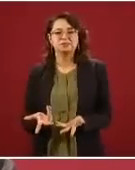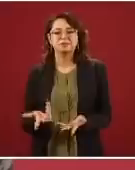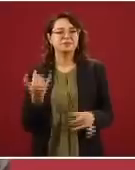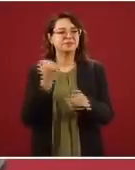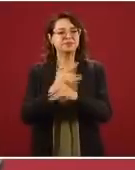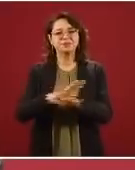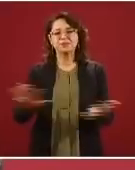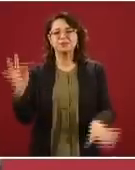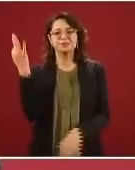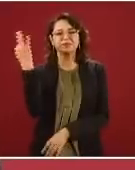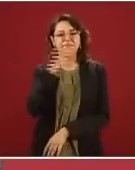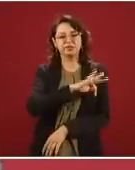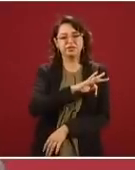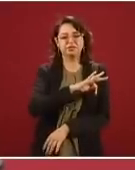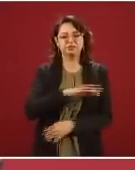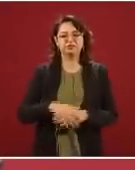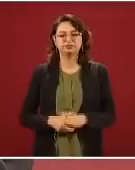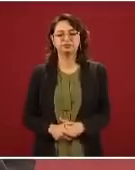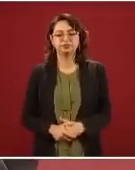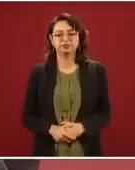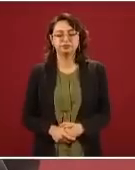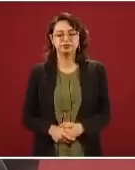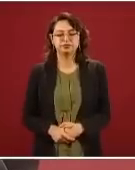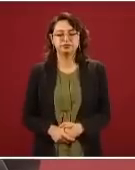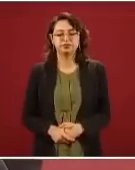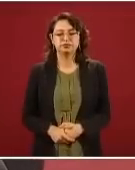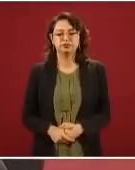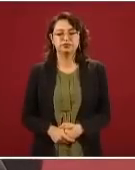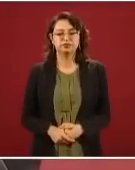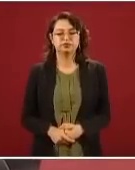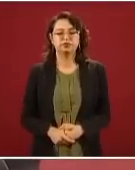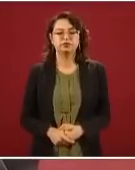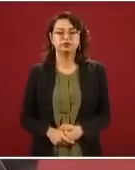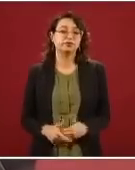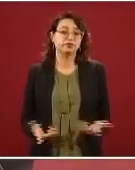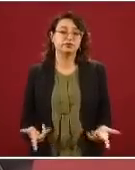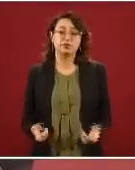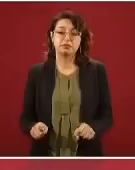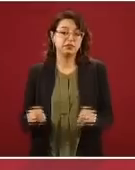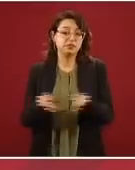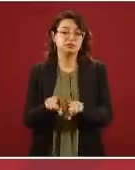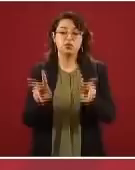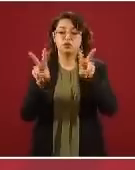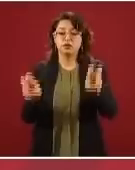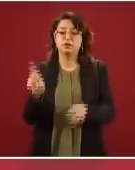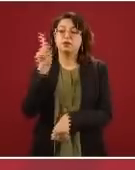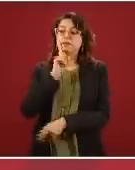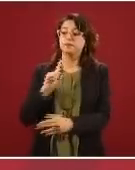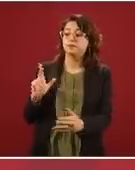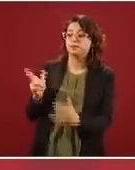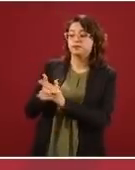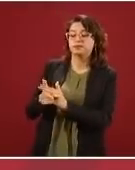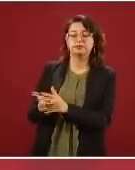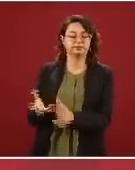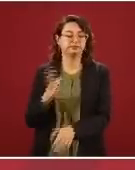información falsa. Este es el caso.